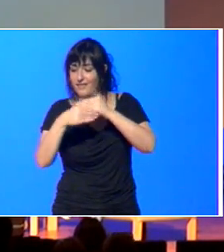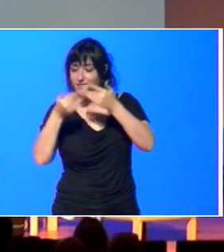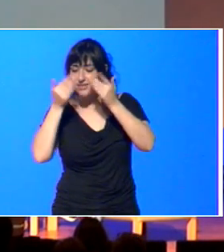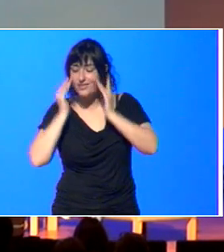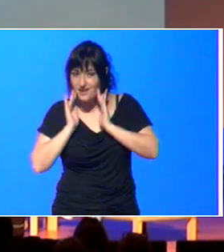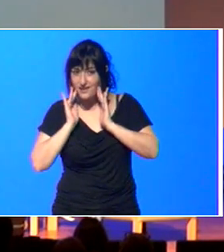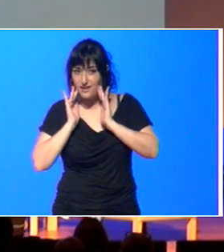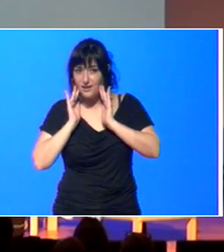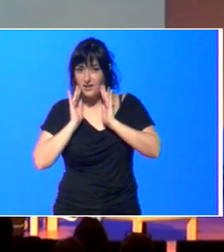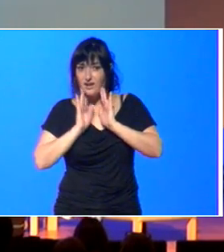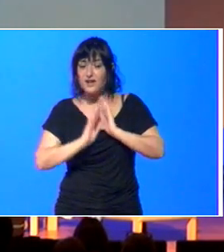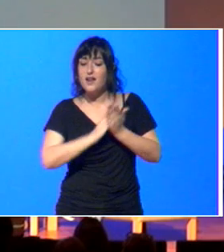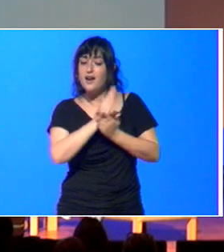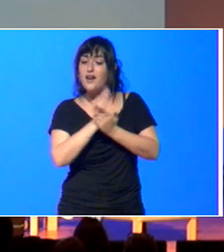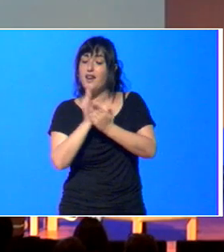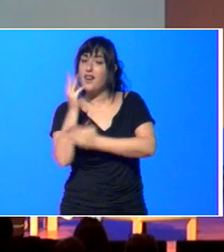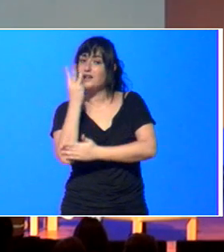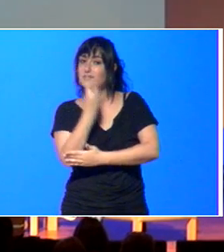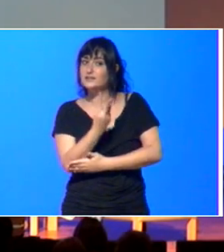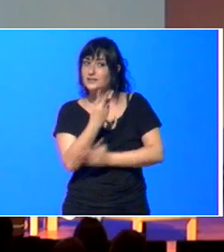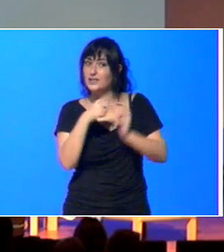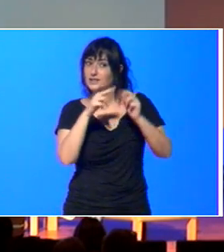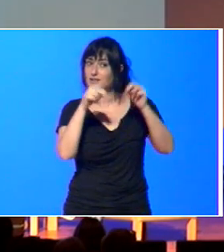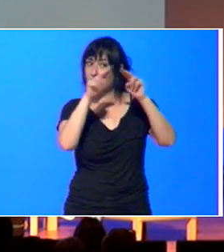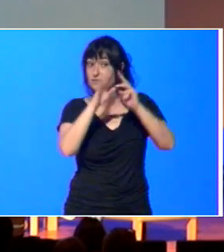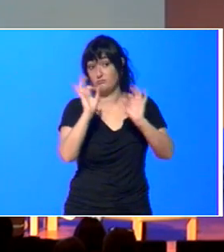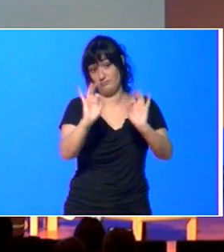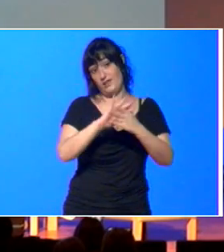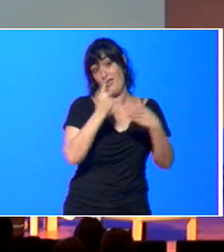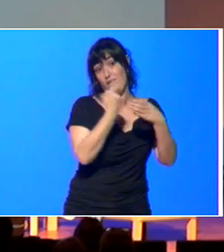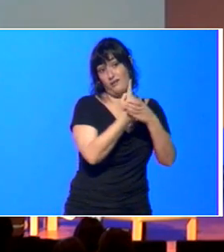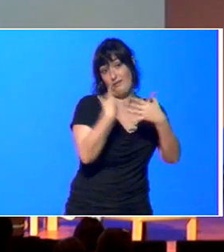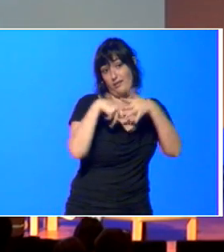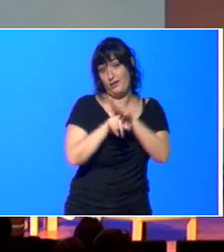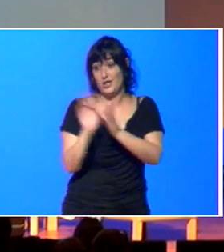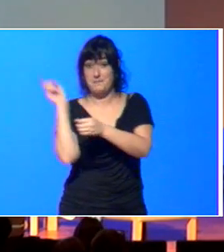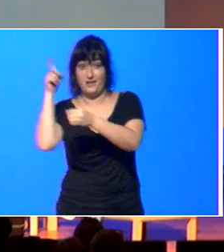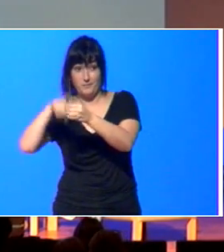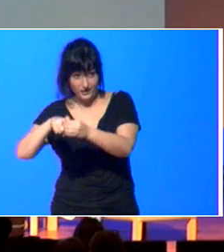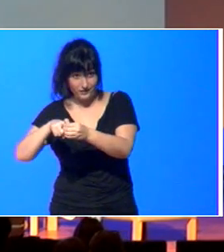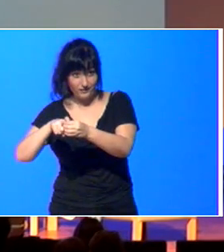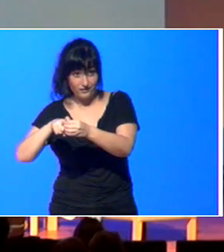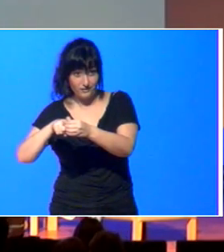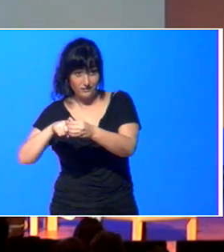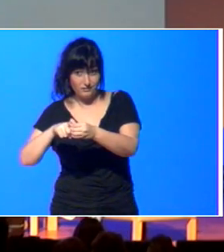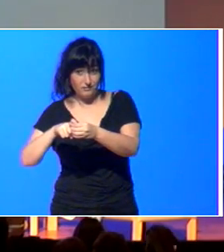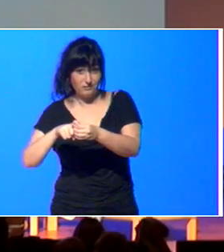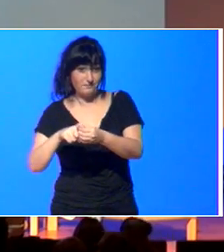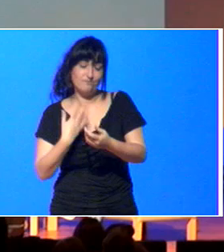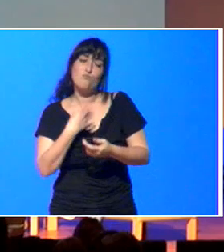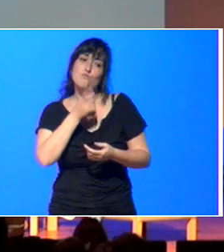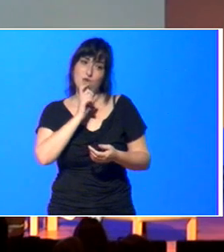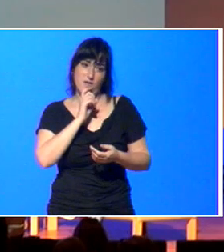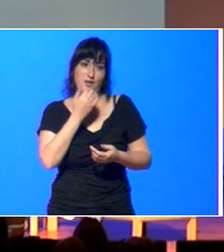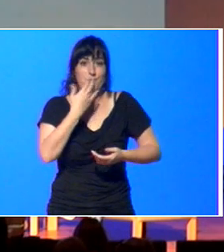tres tensiones entre estar, aprender y participar, que esto es más difícil que situar al hombre